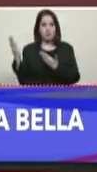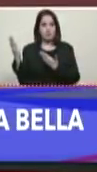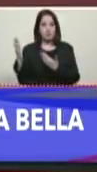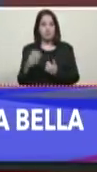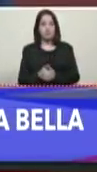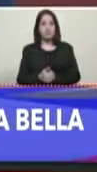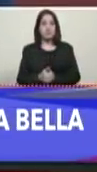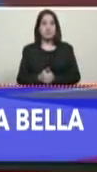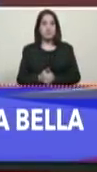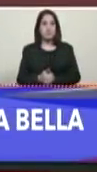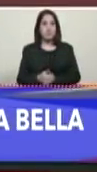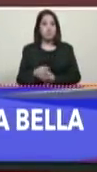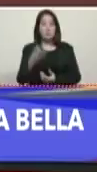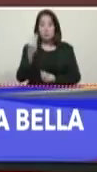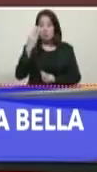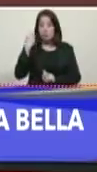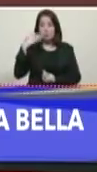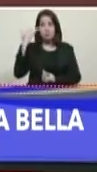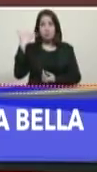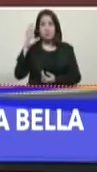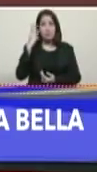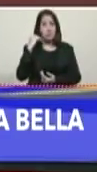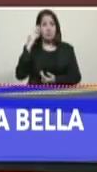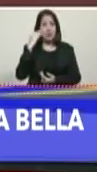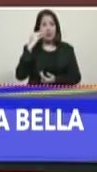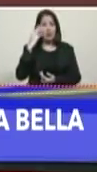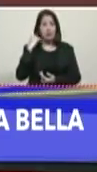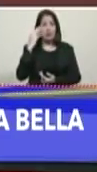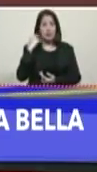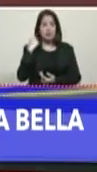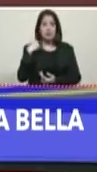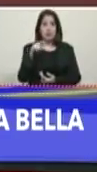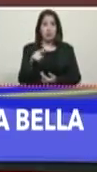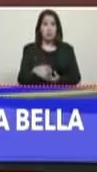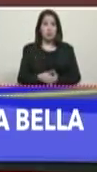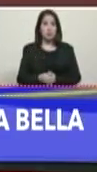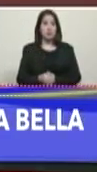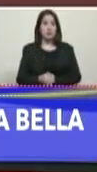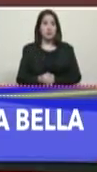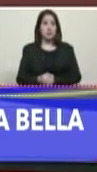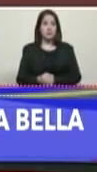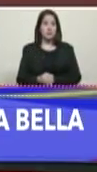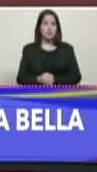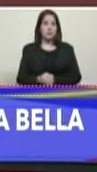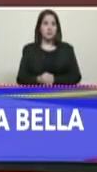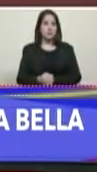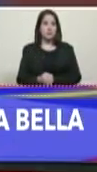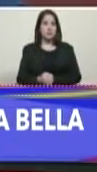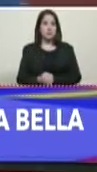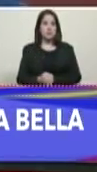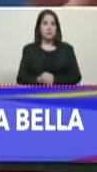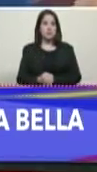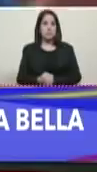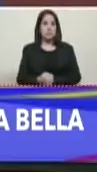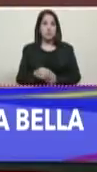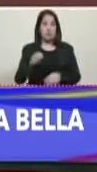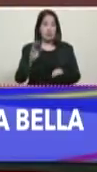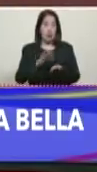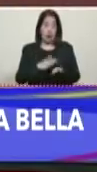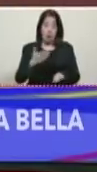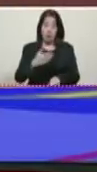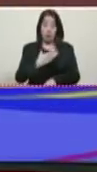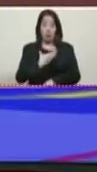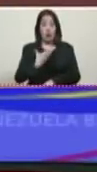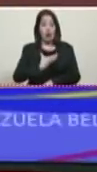bastante experiencia estuvo freddy bernal baba el alcalde jorge rodríguez porque un alcalde tiene que hacer